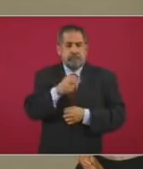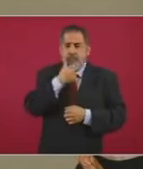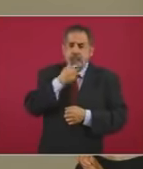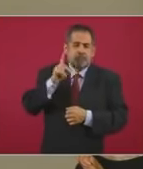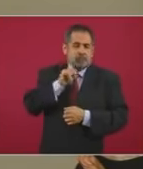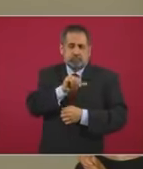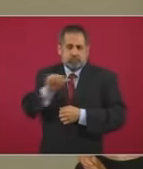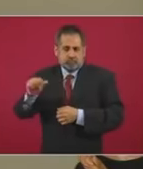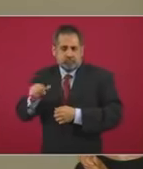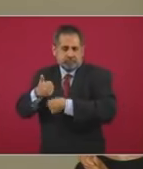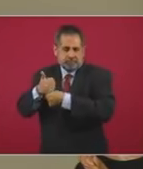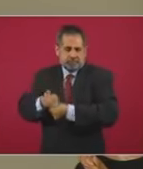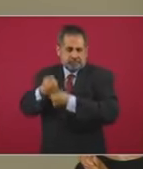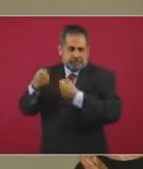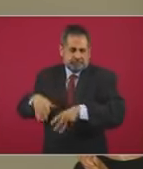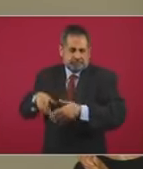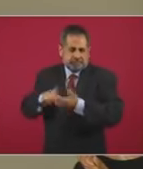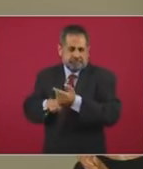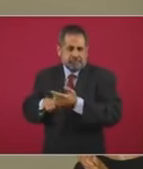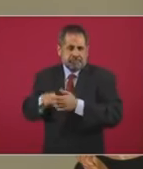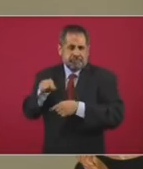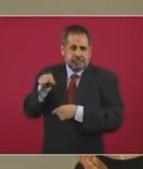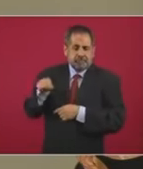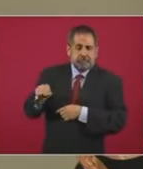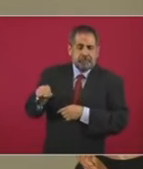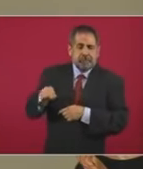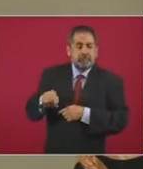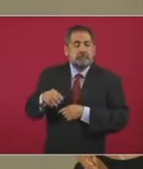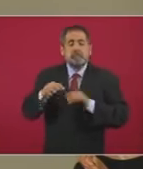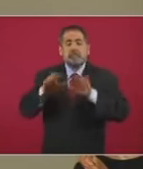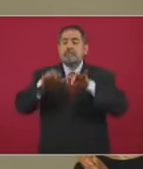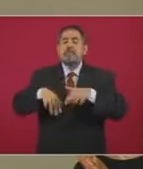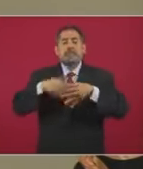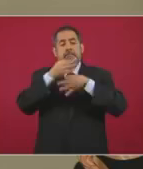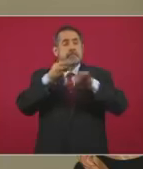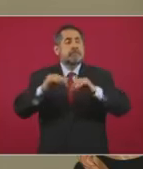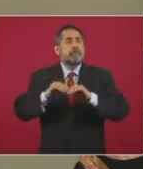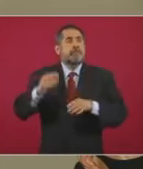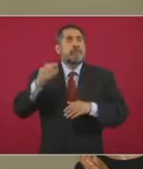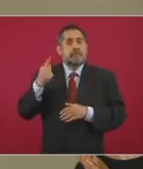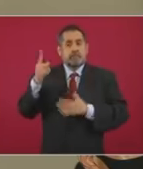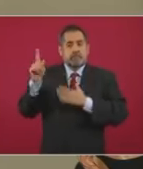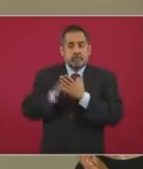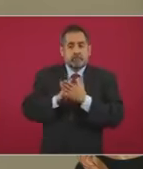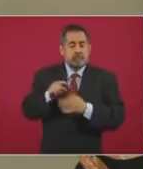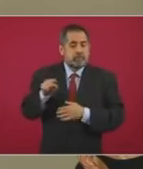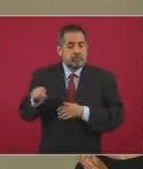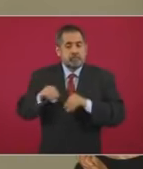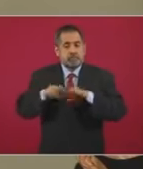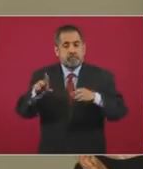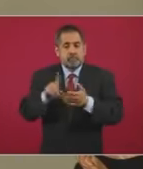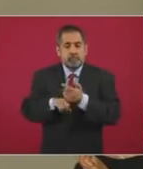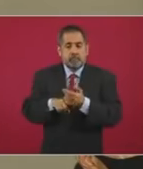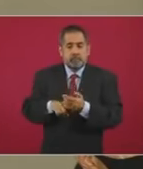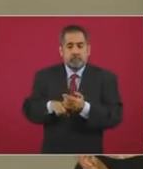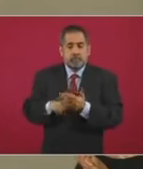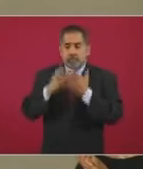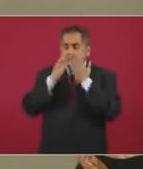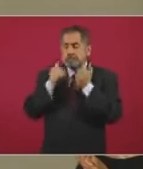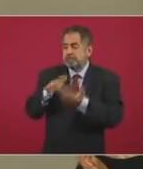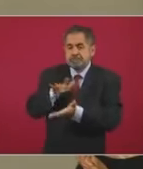vulnerados, víctimas y violentados de este país, informó por oficio público hace más de un mes que detiene todo apoyo a